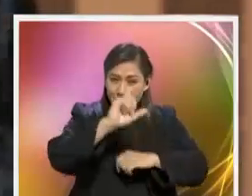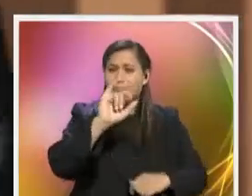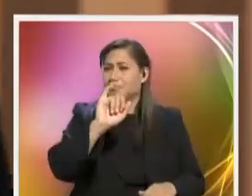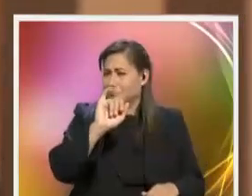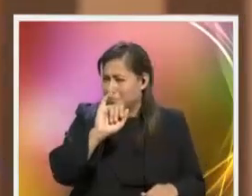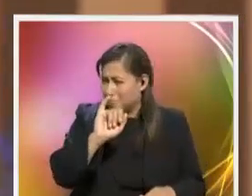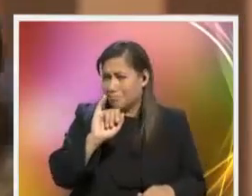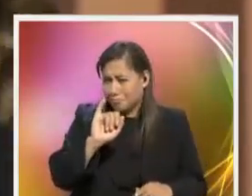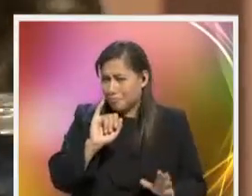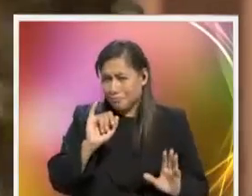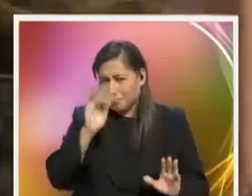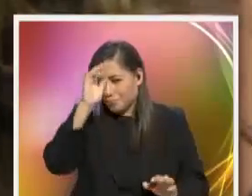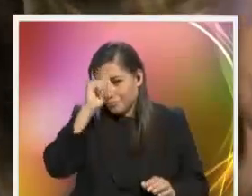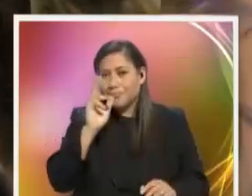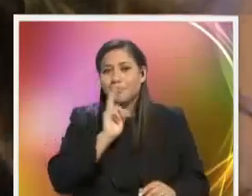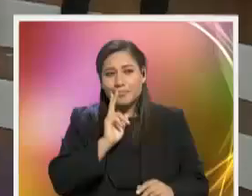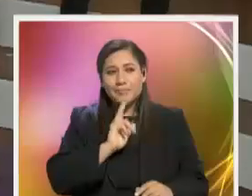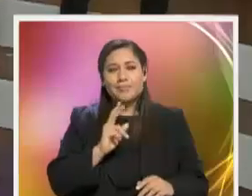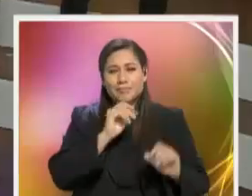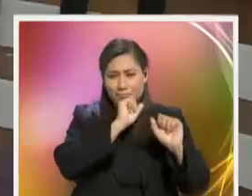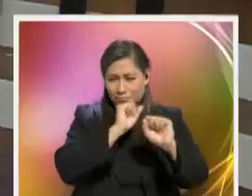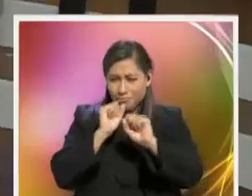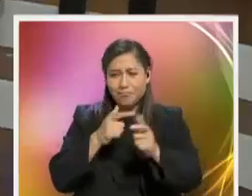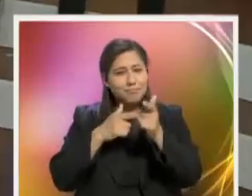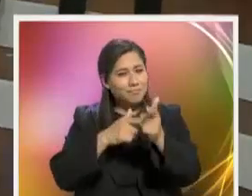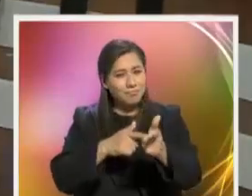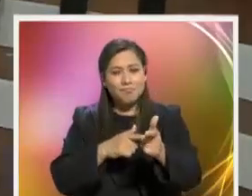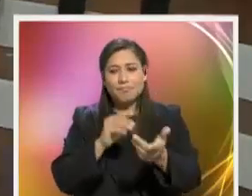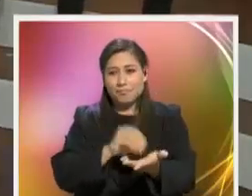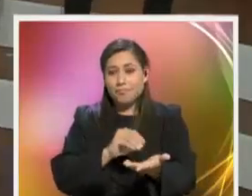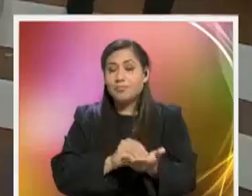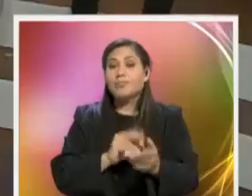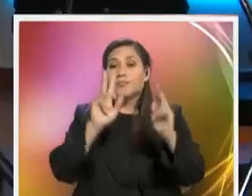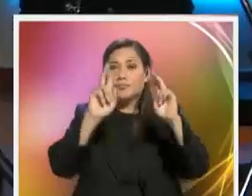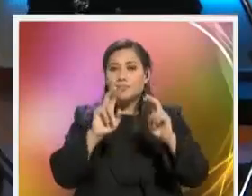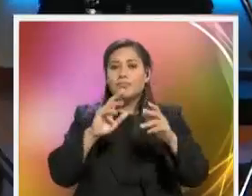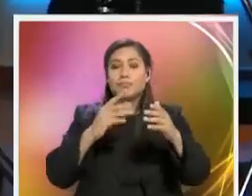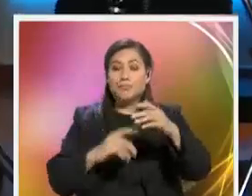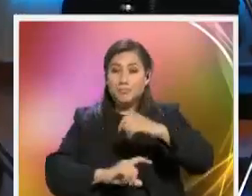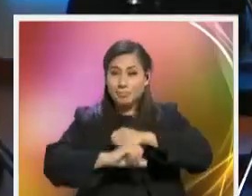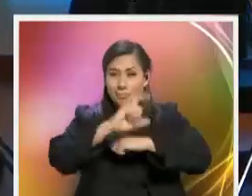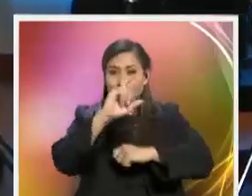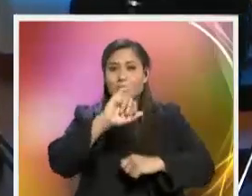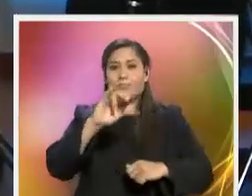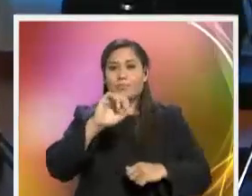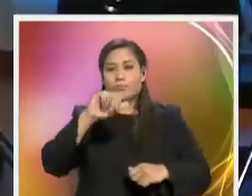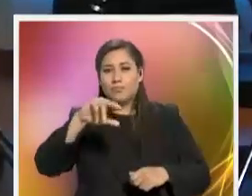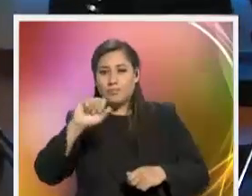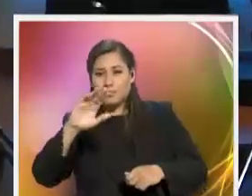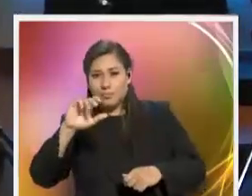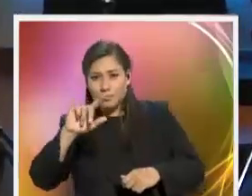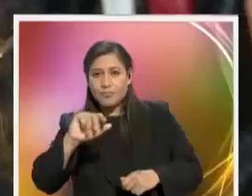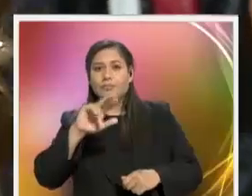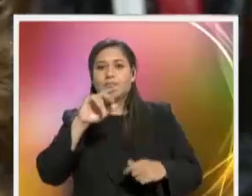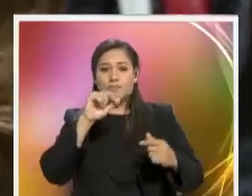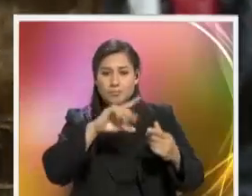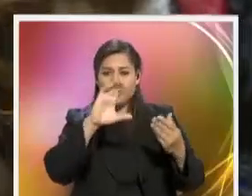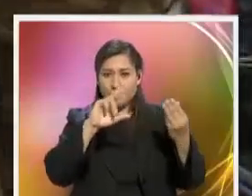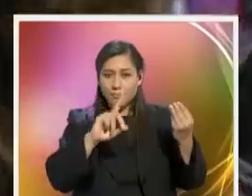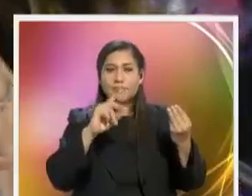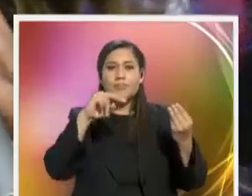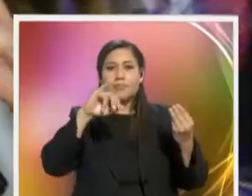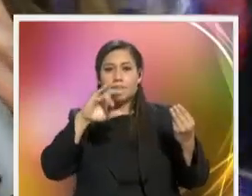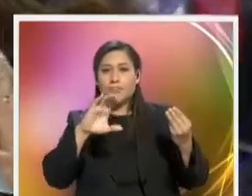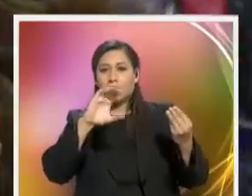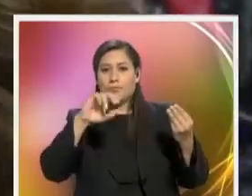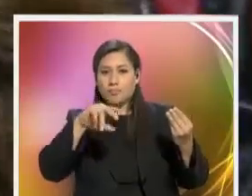plano, pues nos mire, pues la Ahí banda, está, tenemos los banda chicos para tenemos rato. banda para rato. Claro que sí, esto se llama Hasta que amanezca del señor Joan Sebastián, del mismo disco, Sí. Ninel Conde con